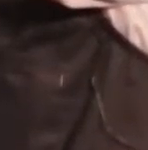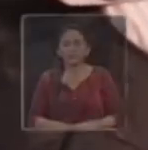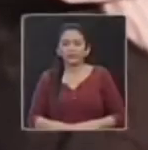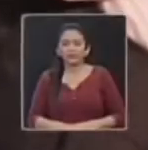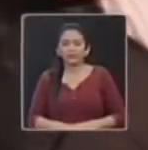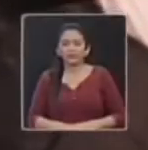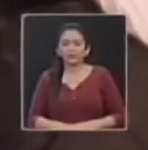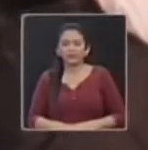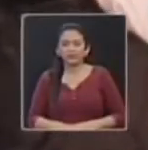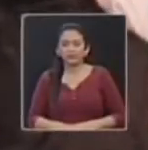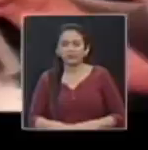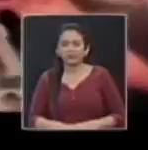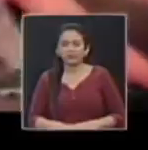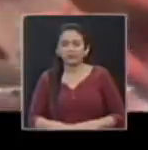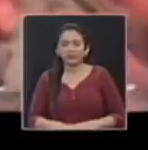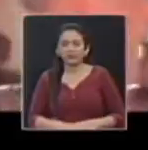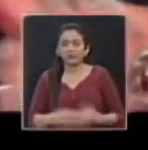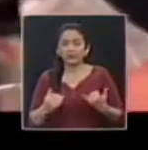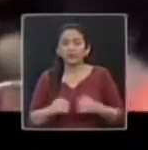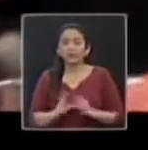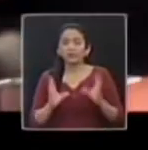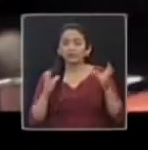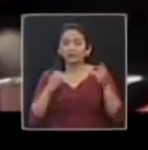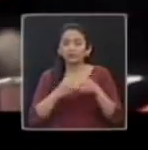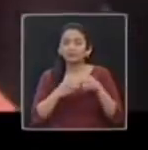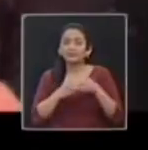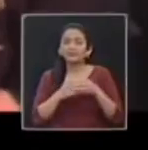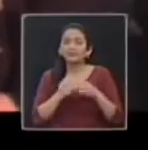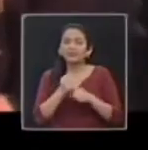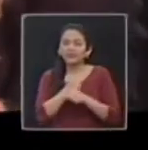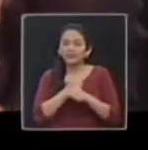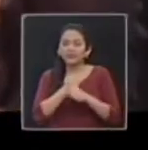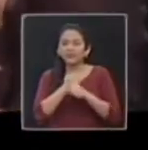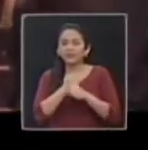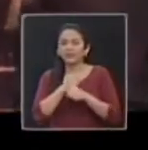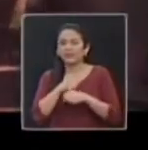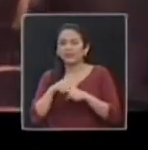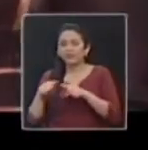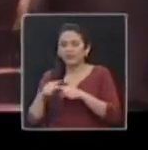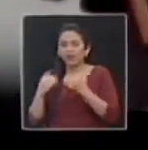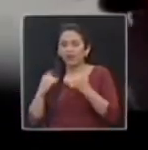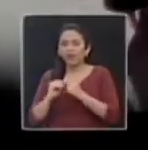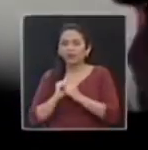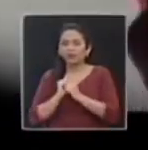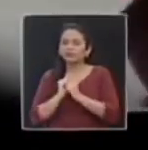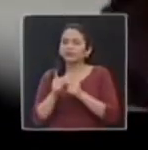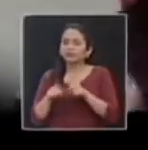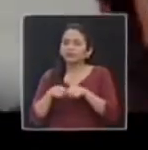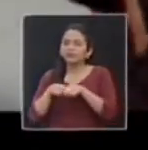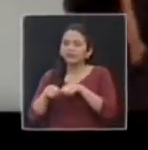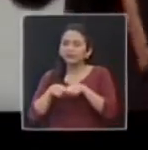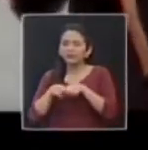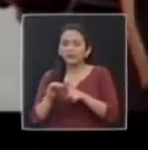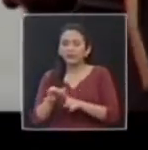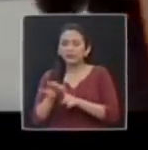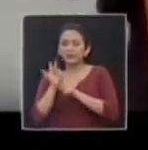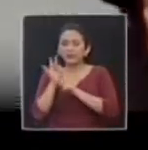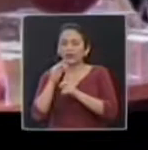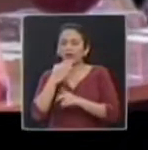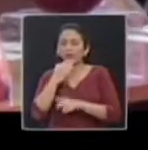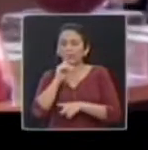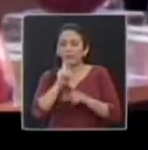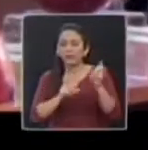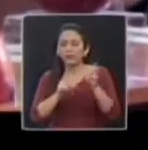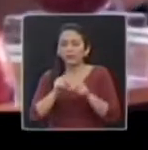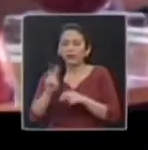ProEcuador y la Asociación de Cafés Especiales del Ecuador llevaron a cabo el Campeonato Nacional de Baristas, iniciativa que reunió a los 12 mejores baristas